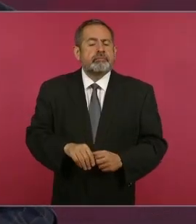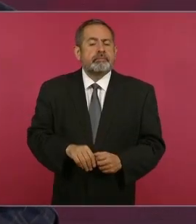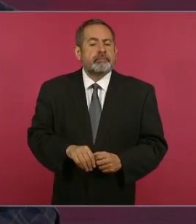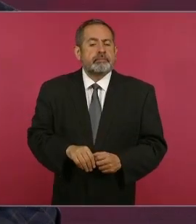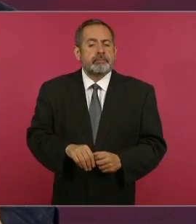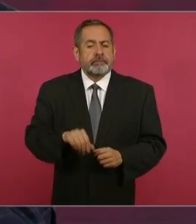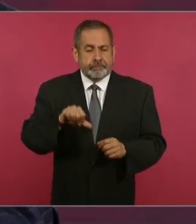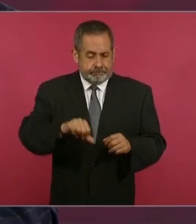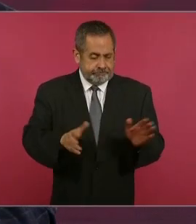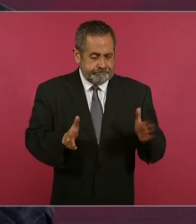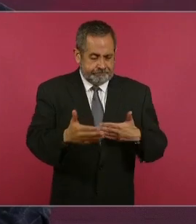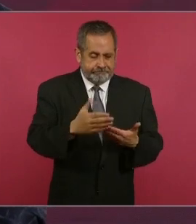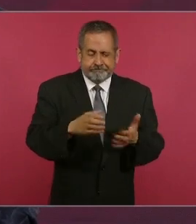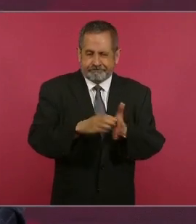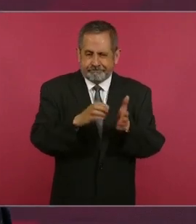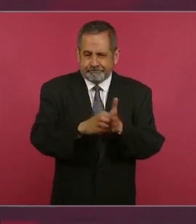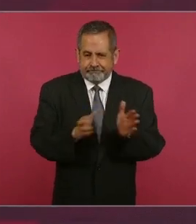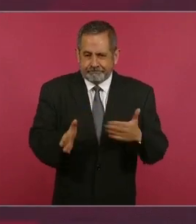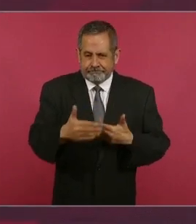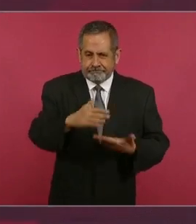los cartones